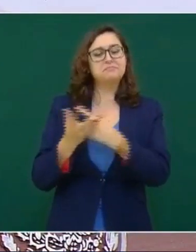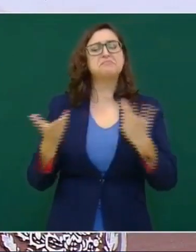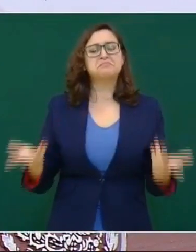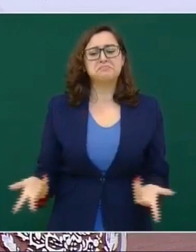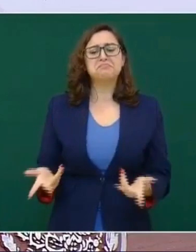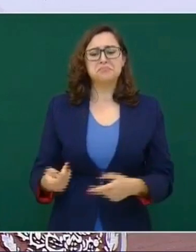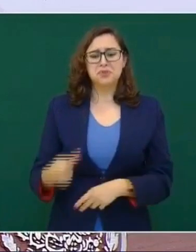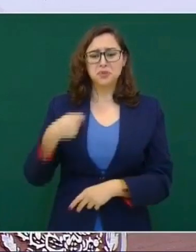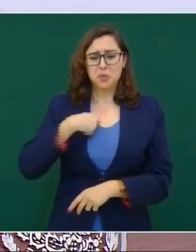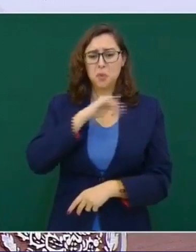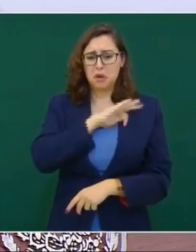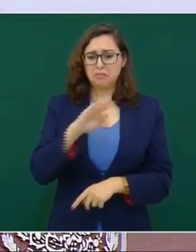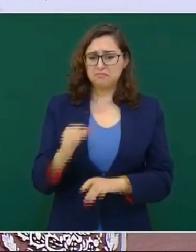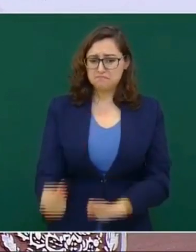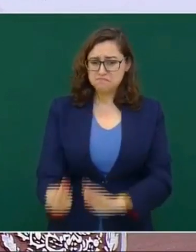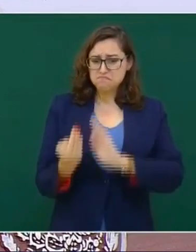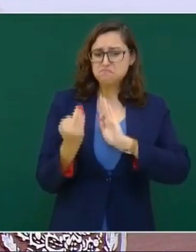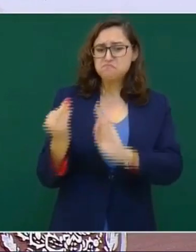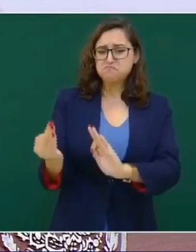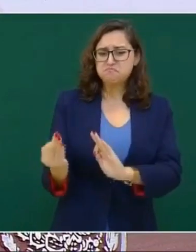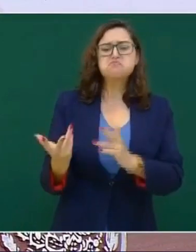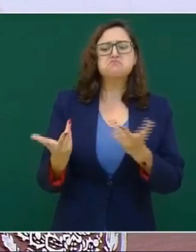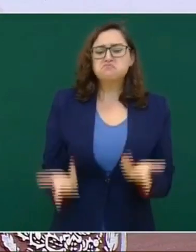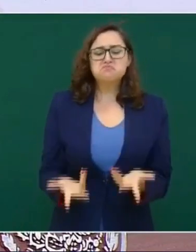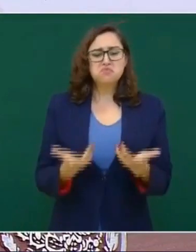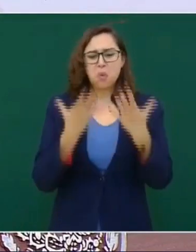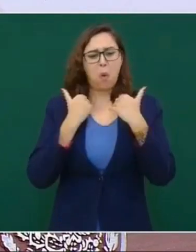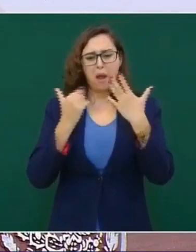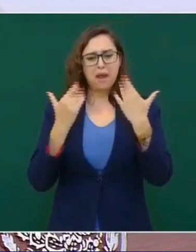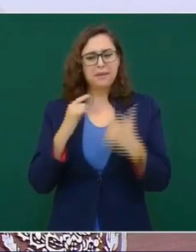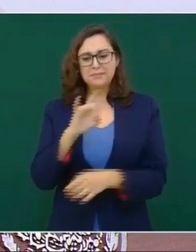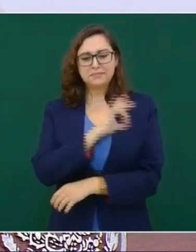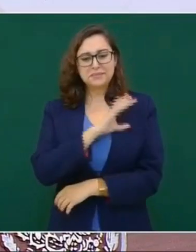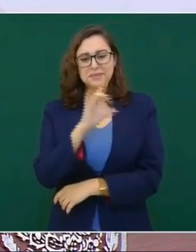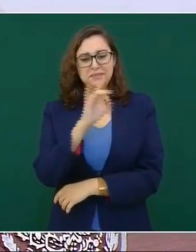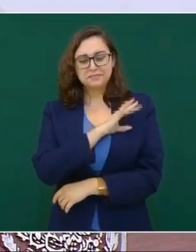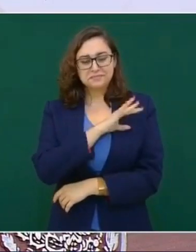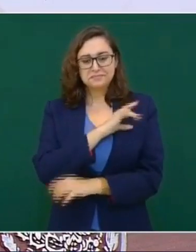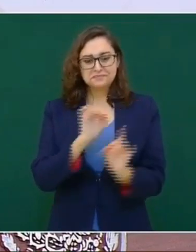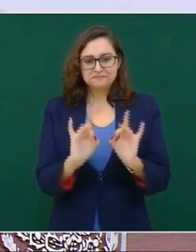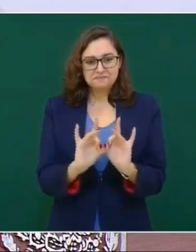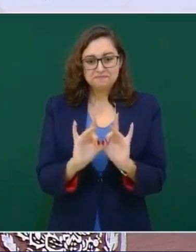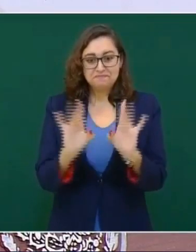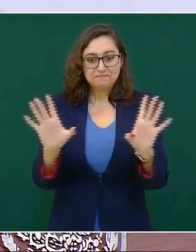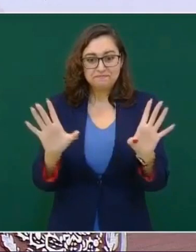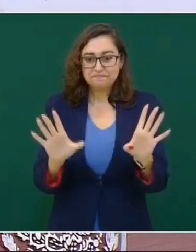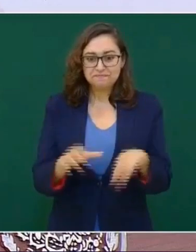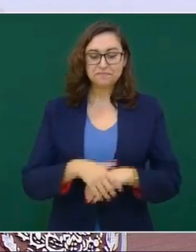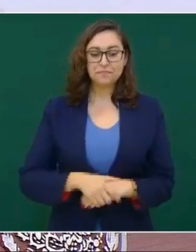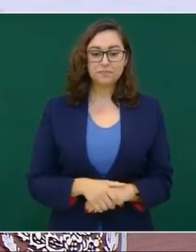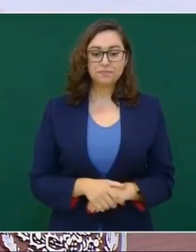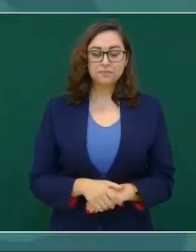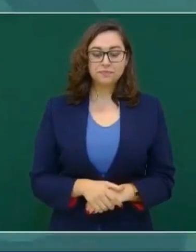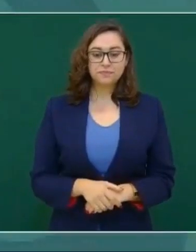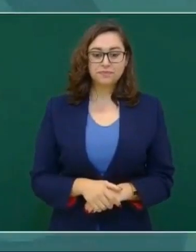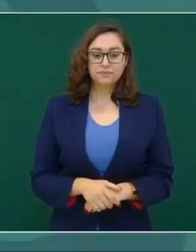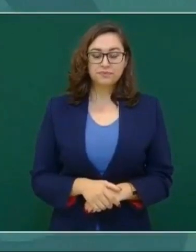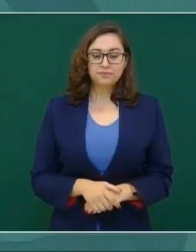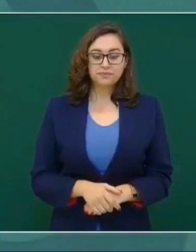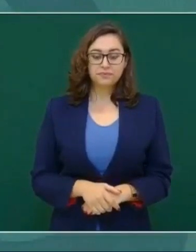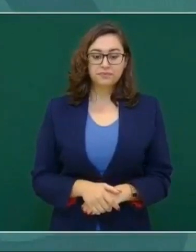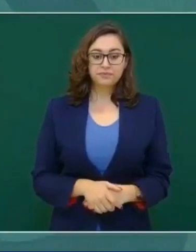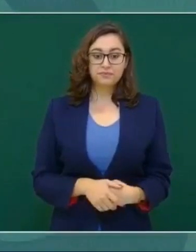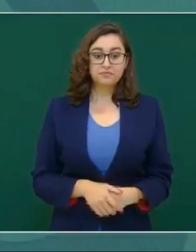puedo enfrentar cualquier situación adversa y por eso